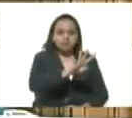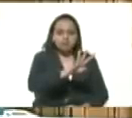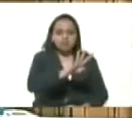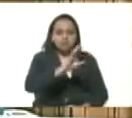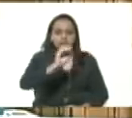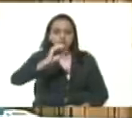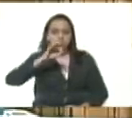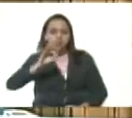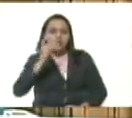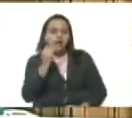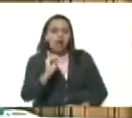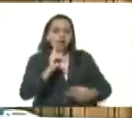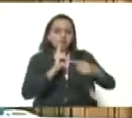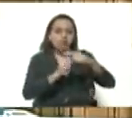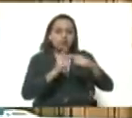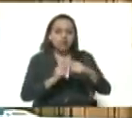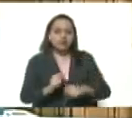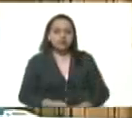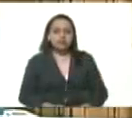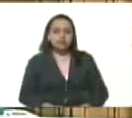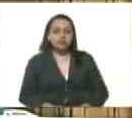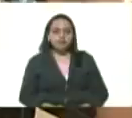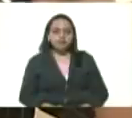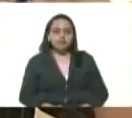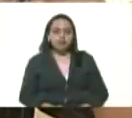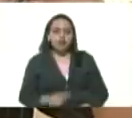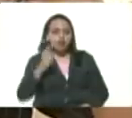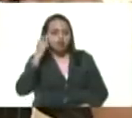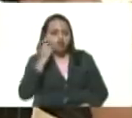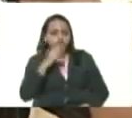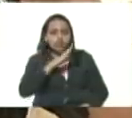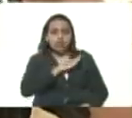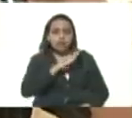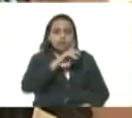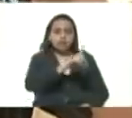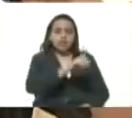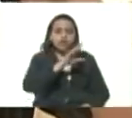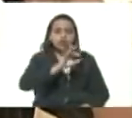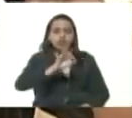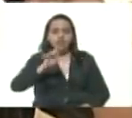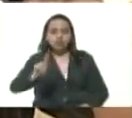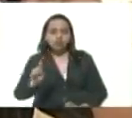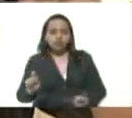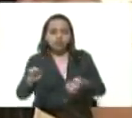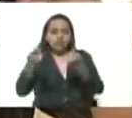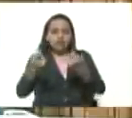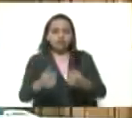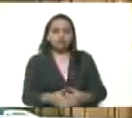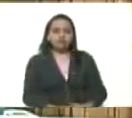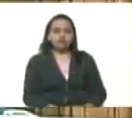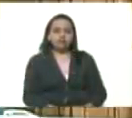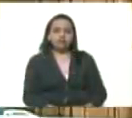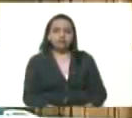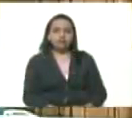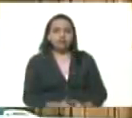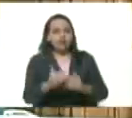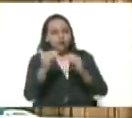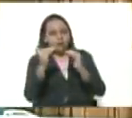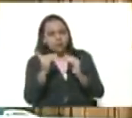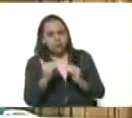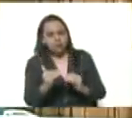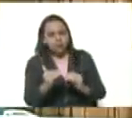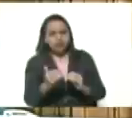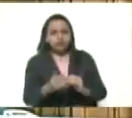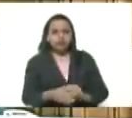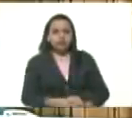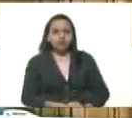403 casos confirmados. Y 131 recuperados. Bajo nivel. Sí, porque